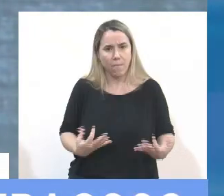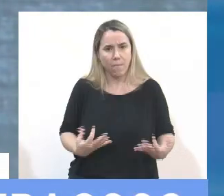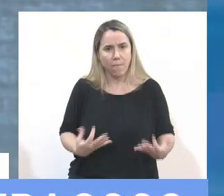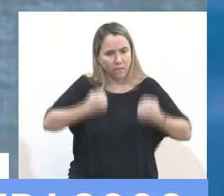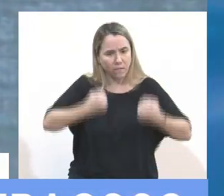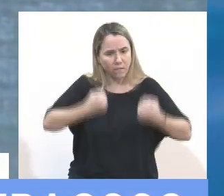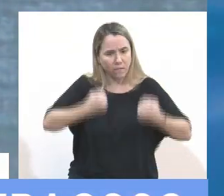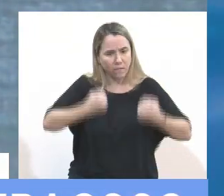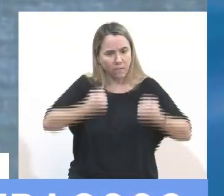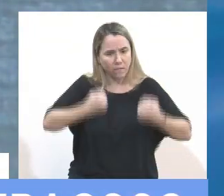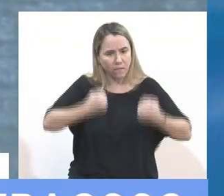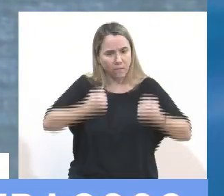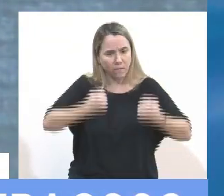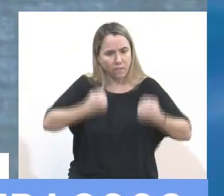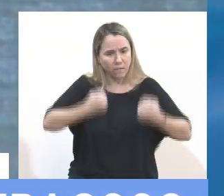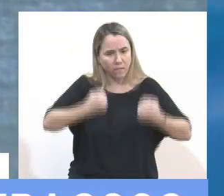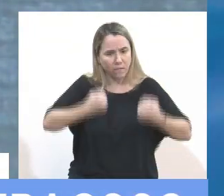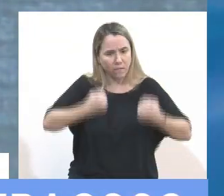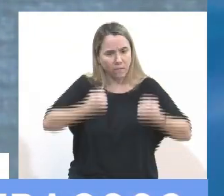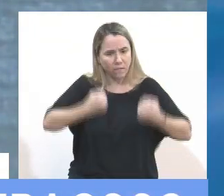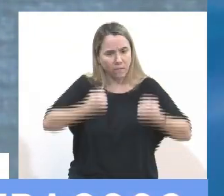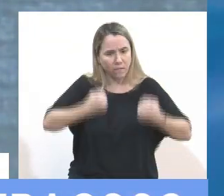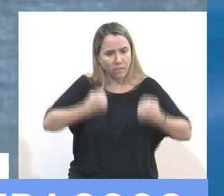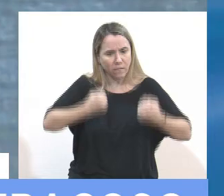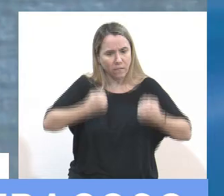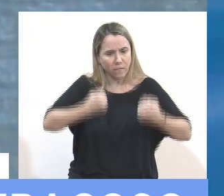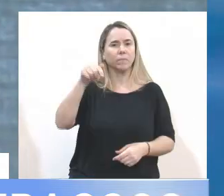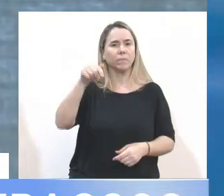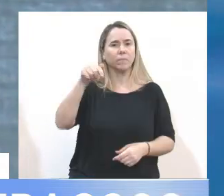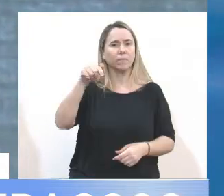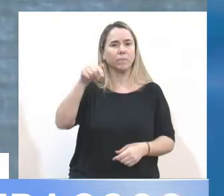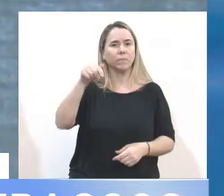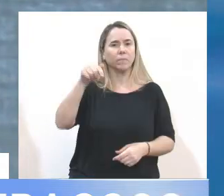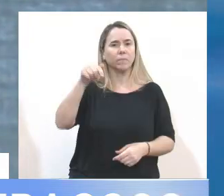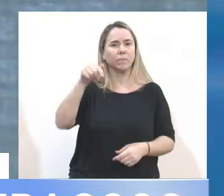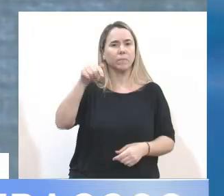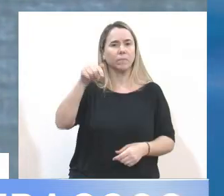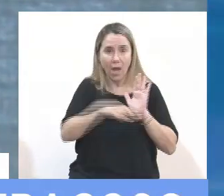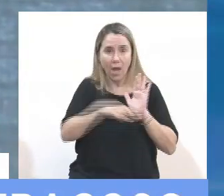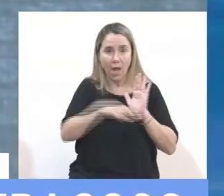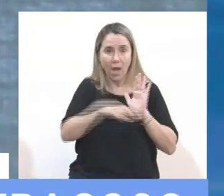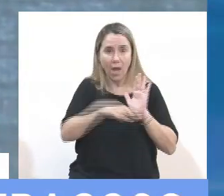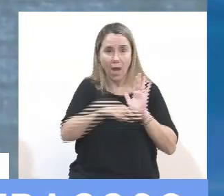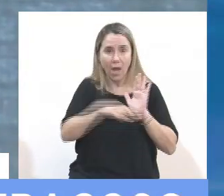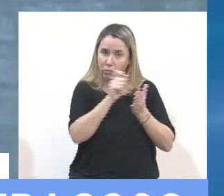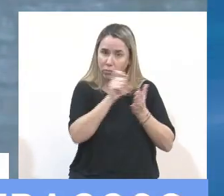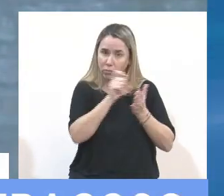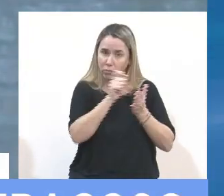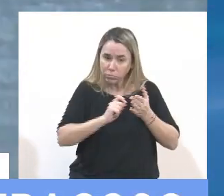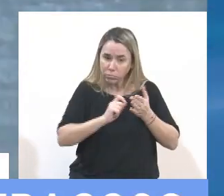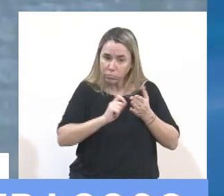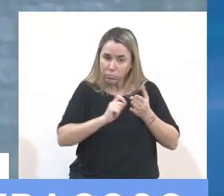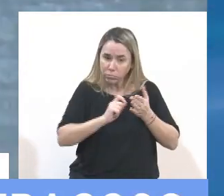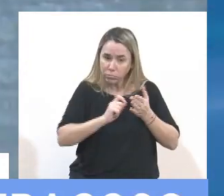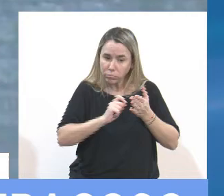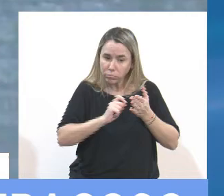para tratar estos temas. Sin duda, para que este programa que estamos creando hoy, al igual que lo que vamos